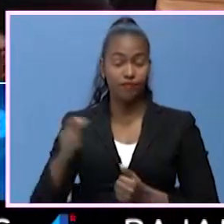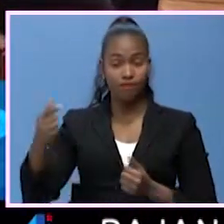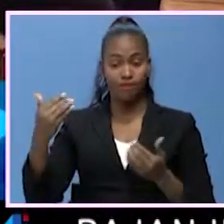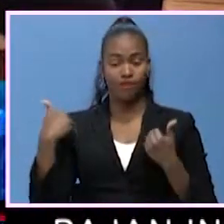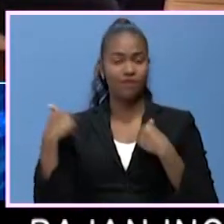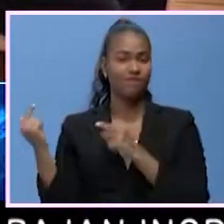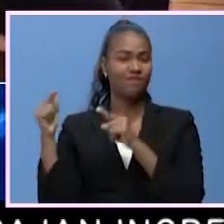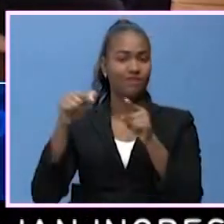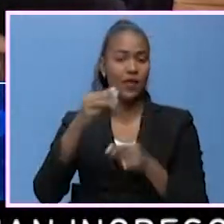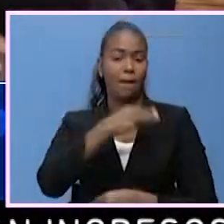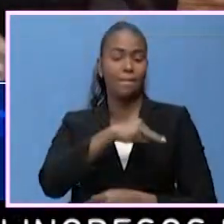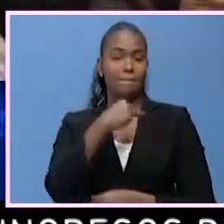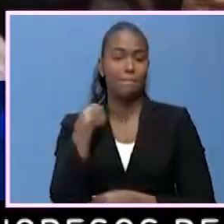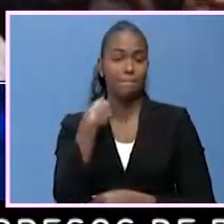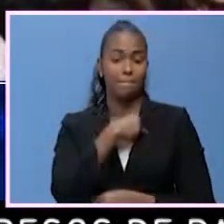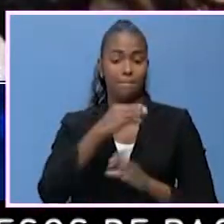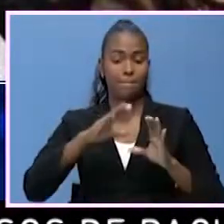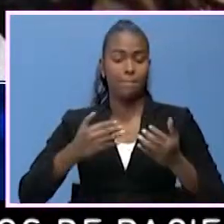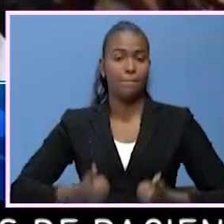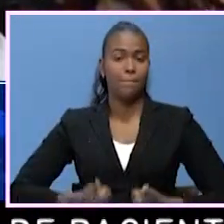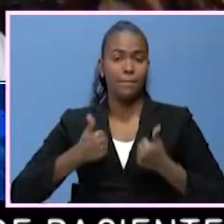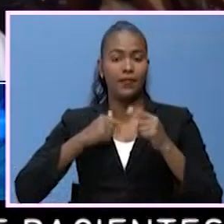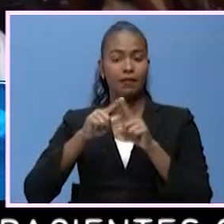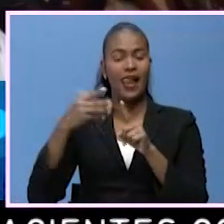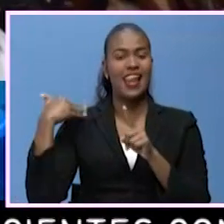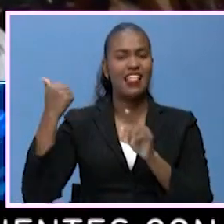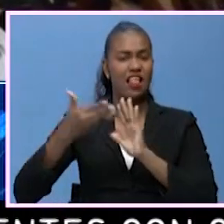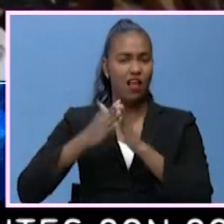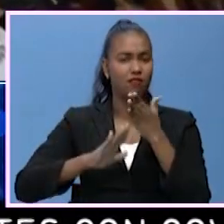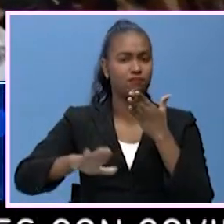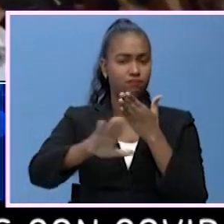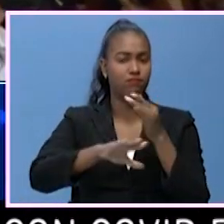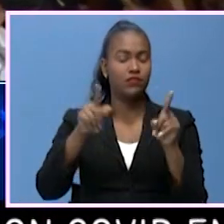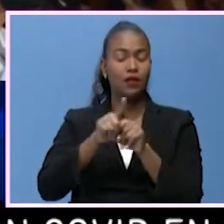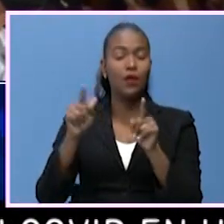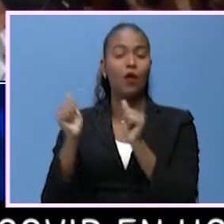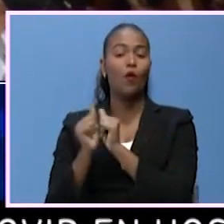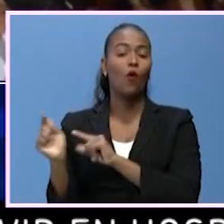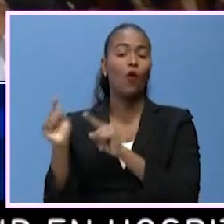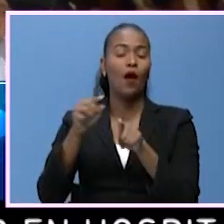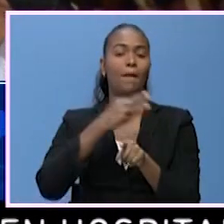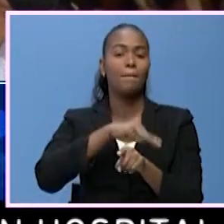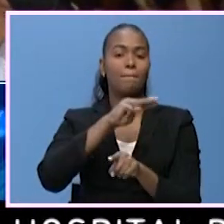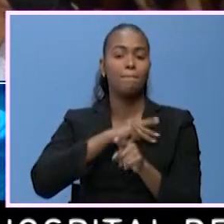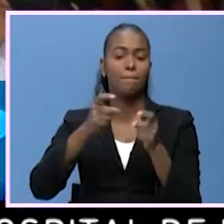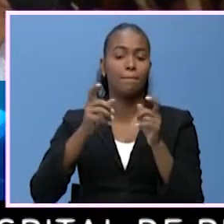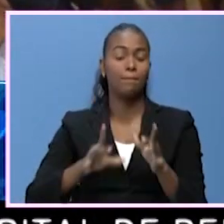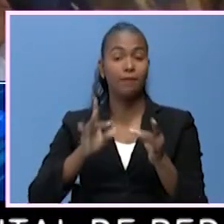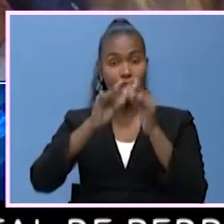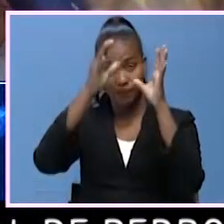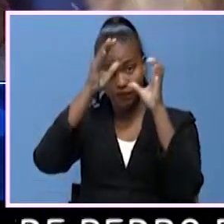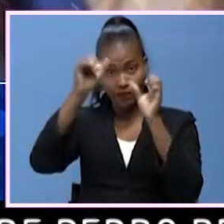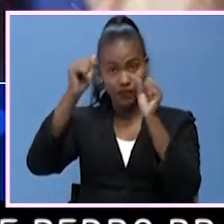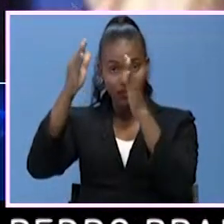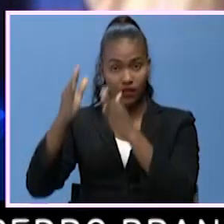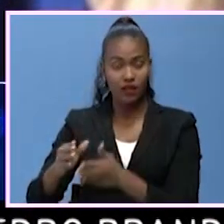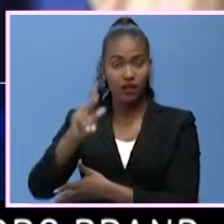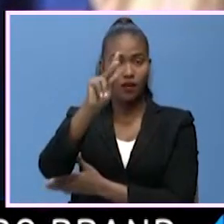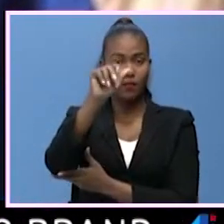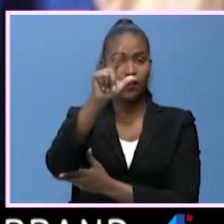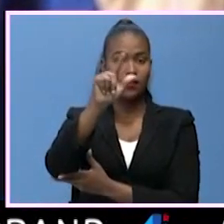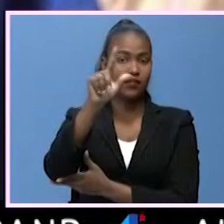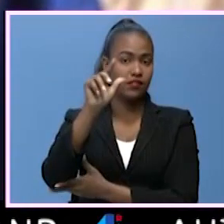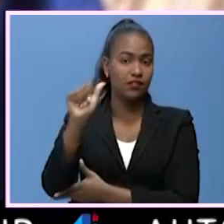contó con la presencia de miembros de juntas de vecinos y líderes comunitarios, además con la presencia del ministro administrativo de la presidencia, José